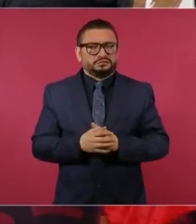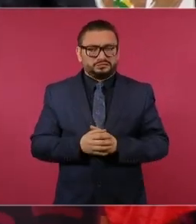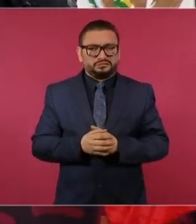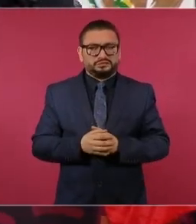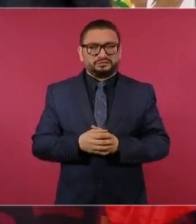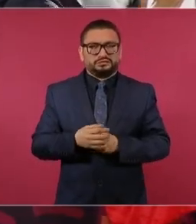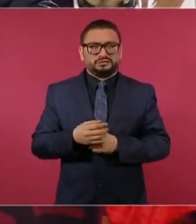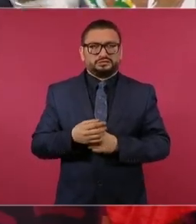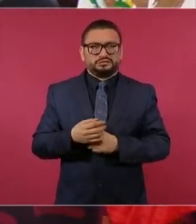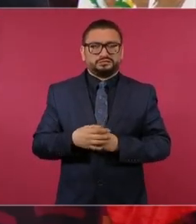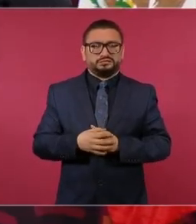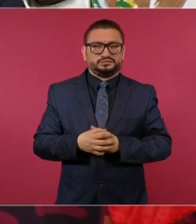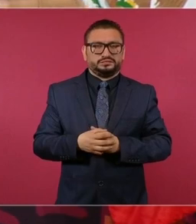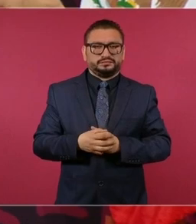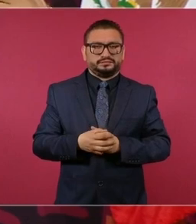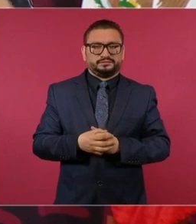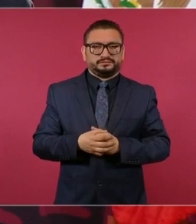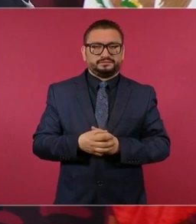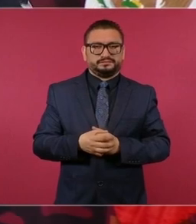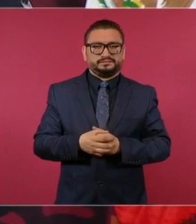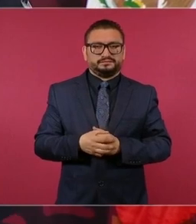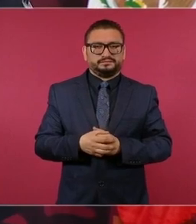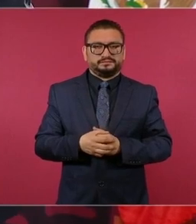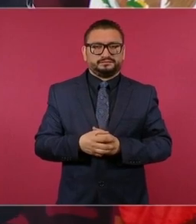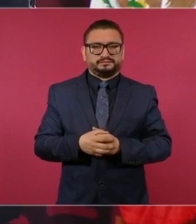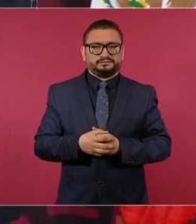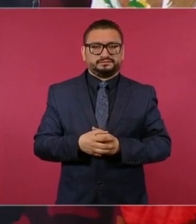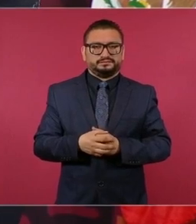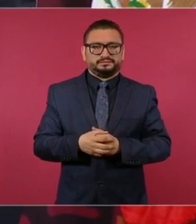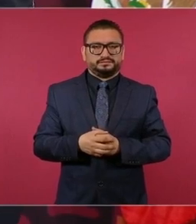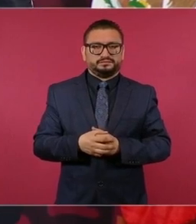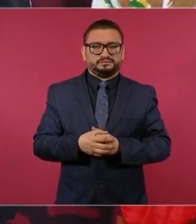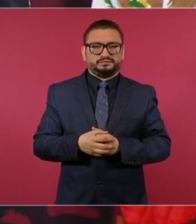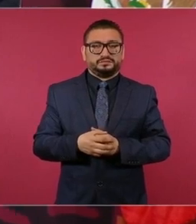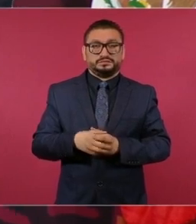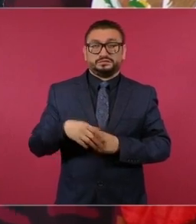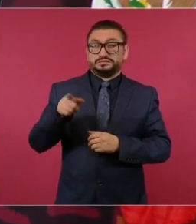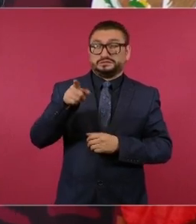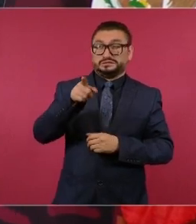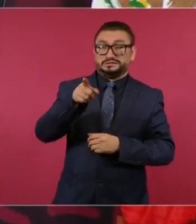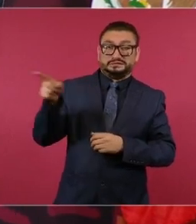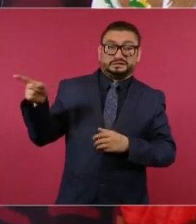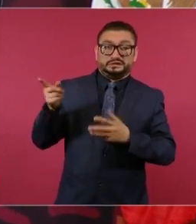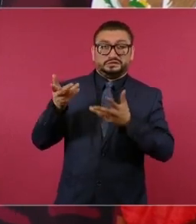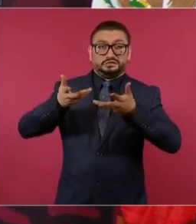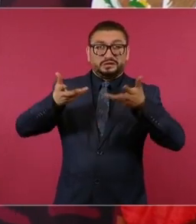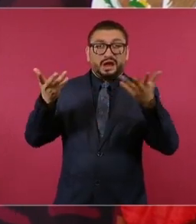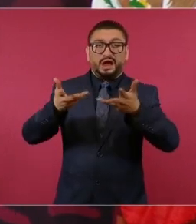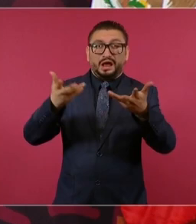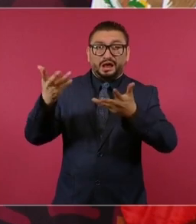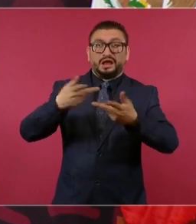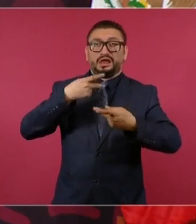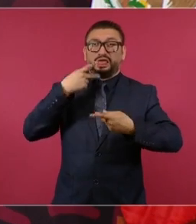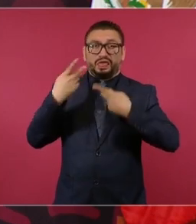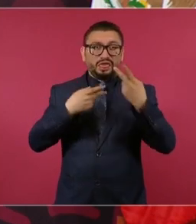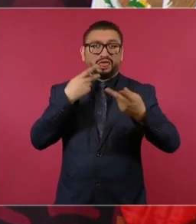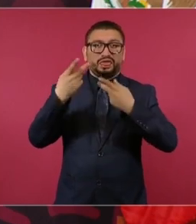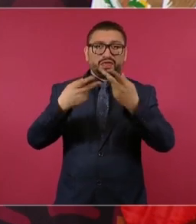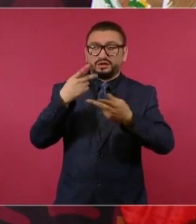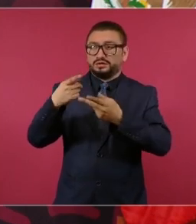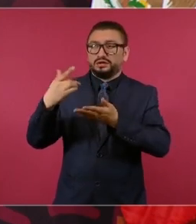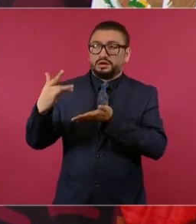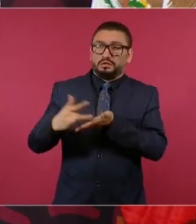lo vamos a condecorar por todos los servicios prestados al Movimiento